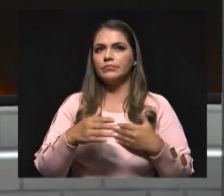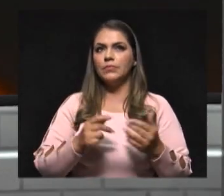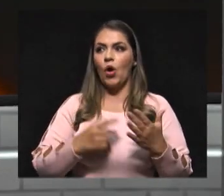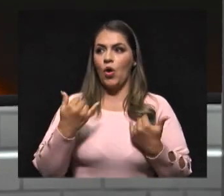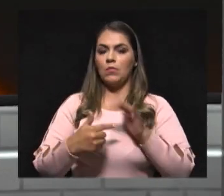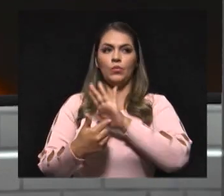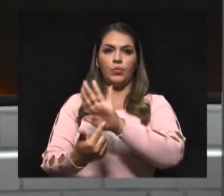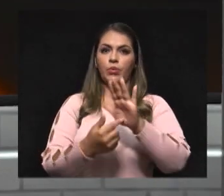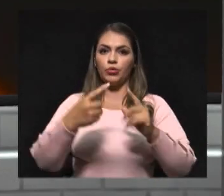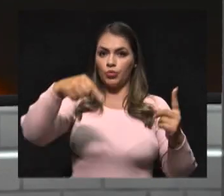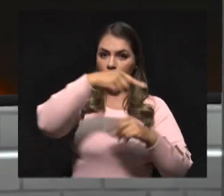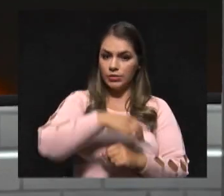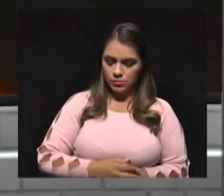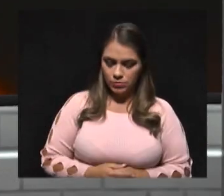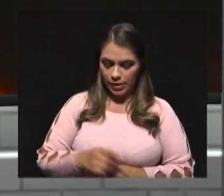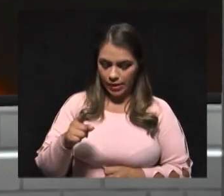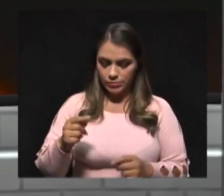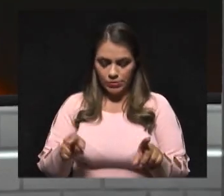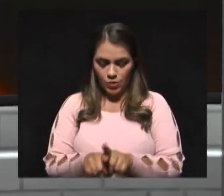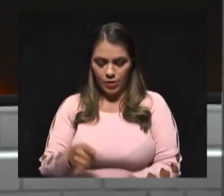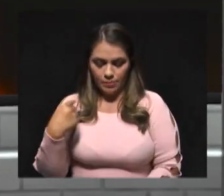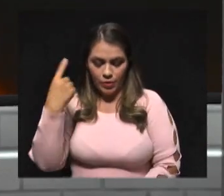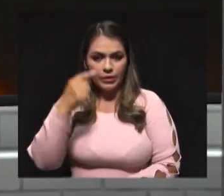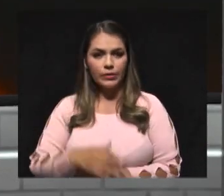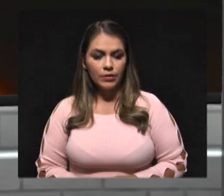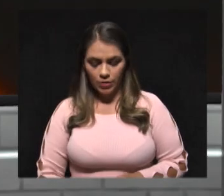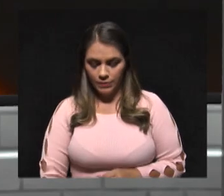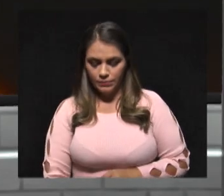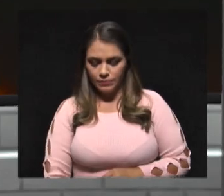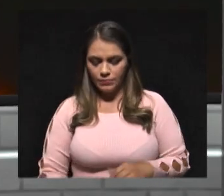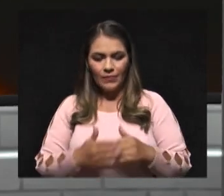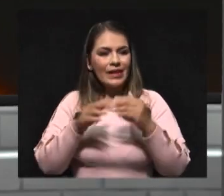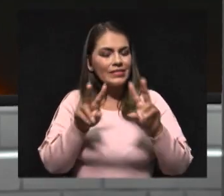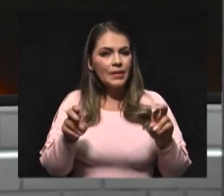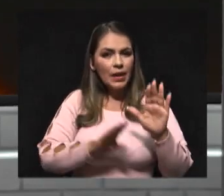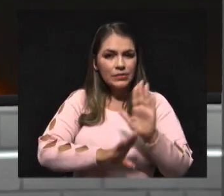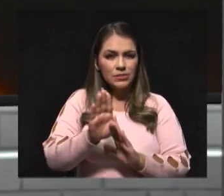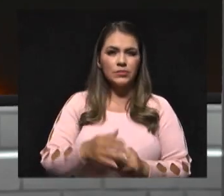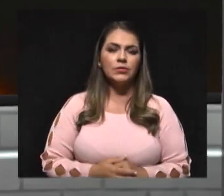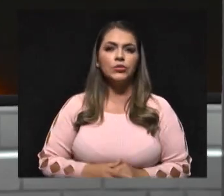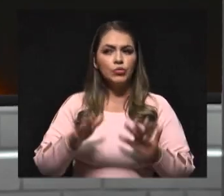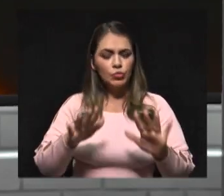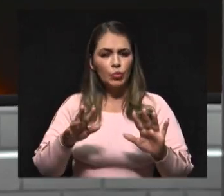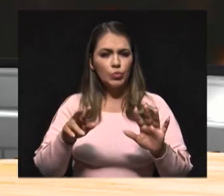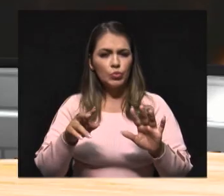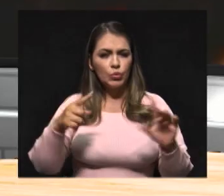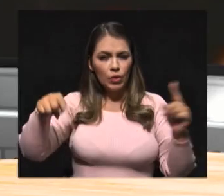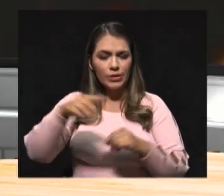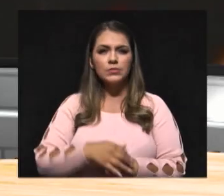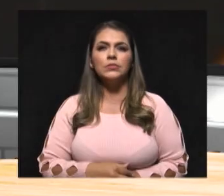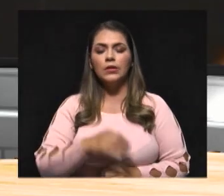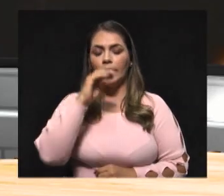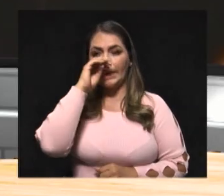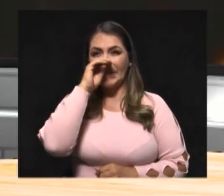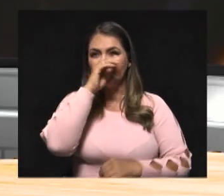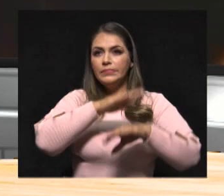diferencial para el turismo eso es una apuesta política bien comprometida con el tema de desarrollo y también de turismo exacto voluntad política cuando hay